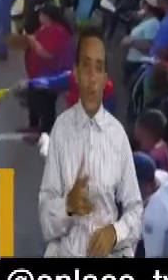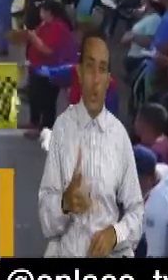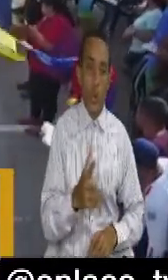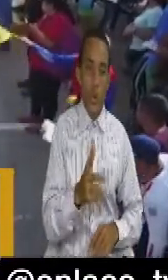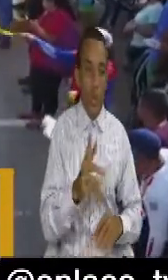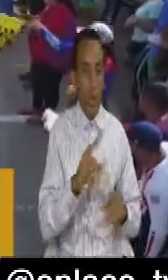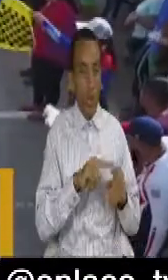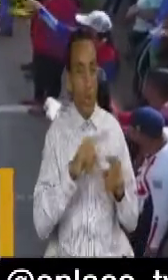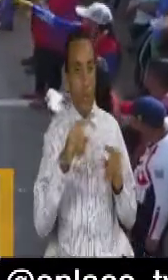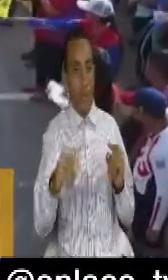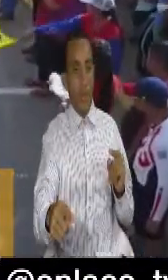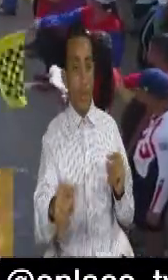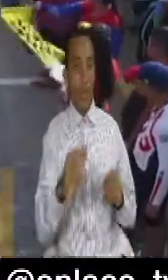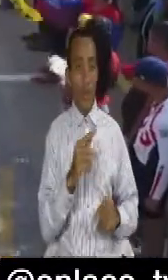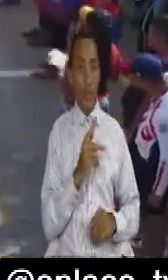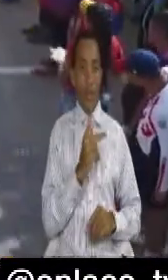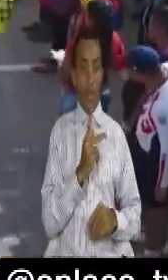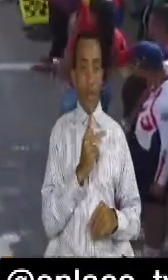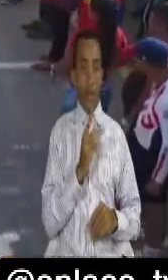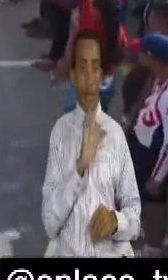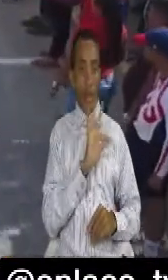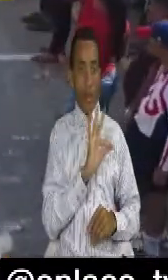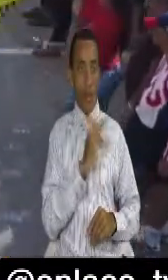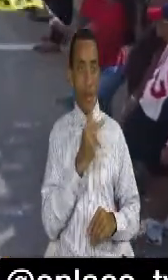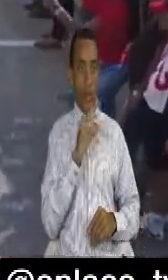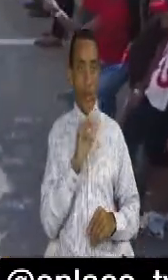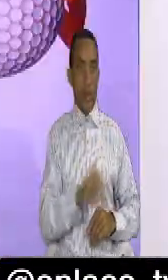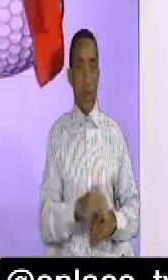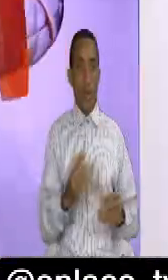3 kilómetros y el circuito se realizó en la Villa Olímpica.